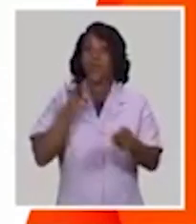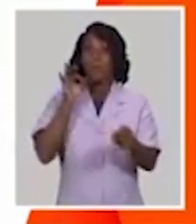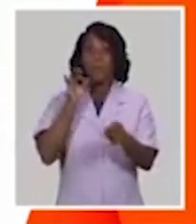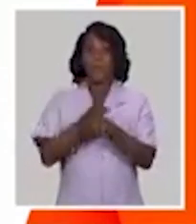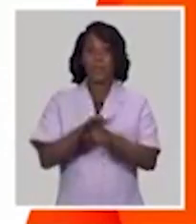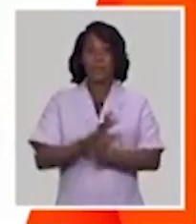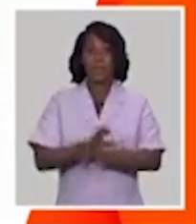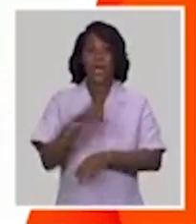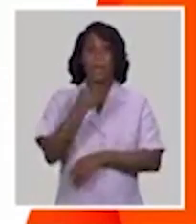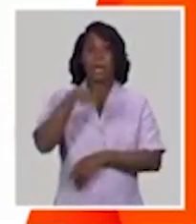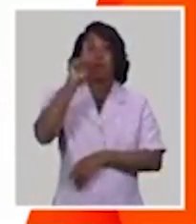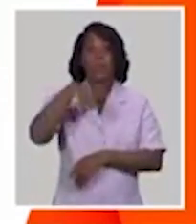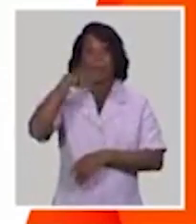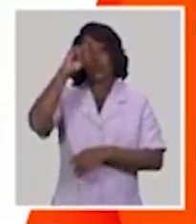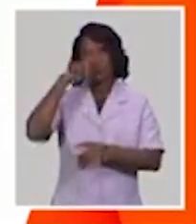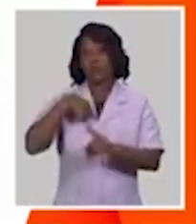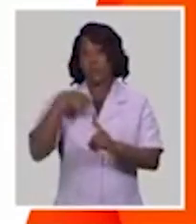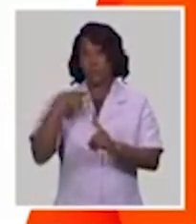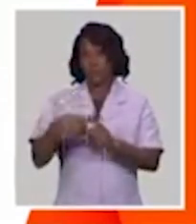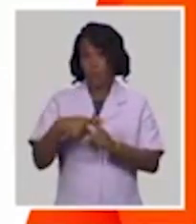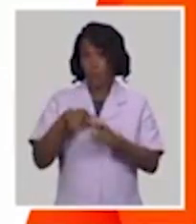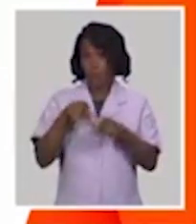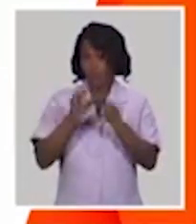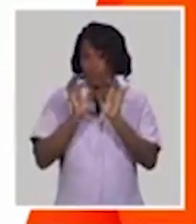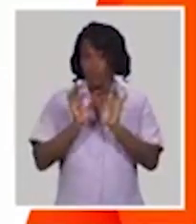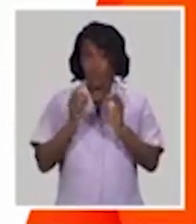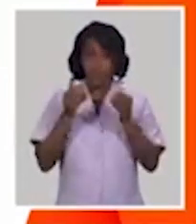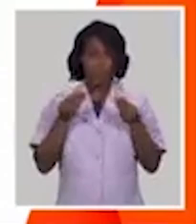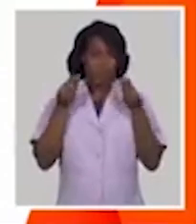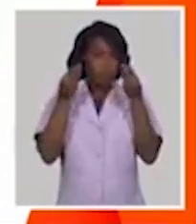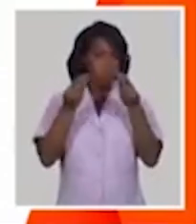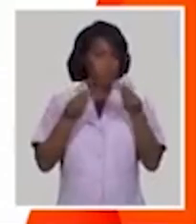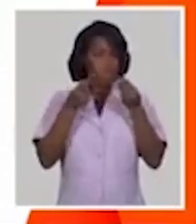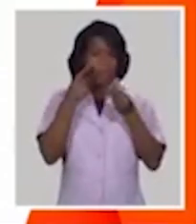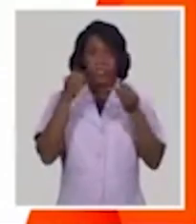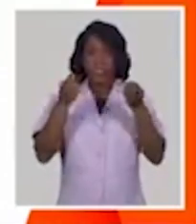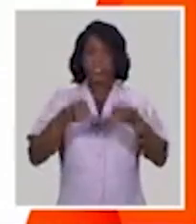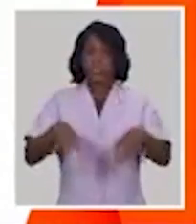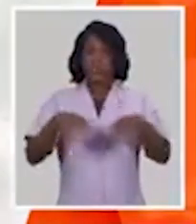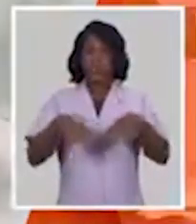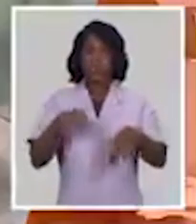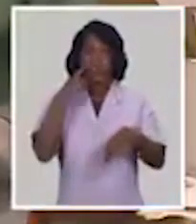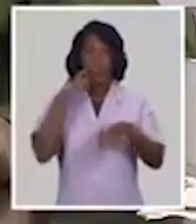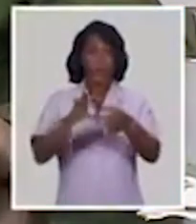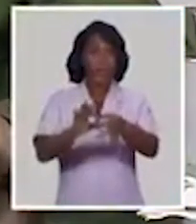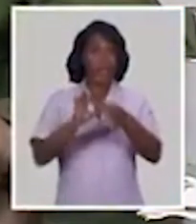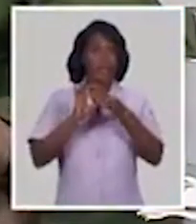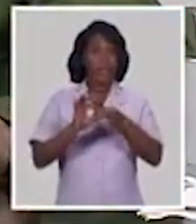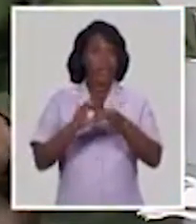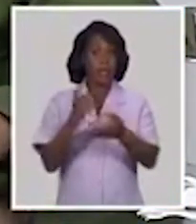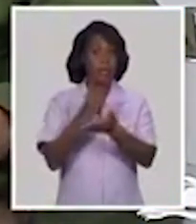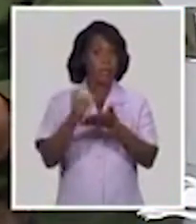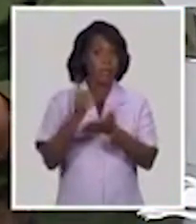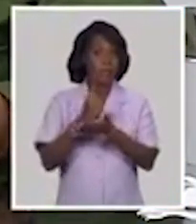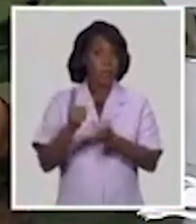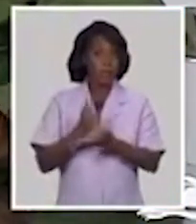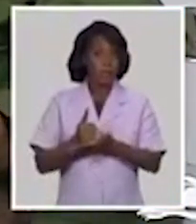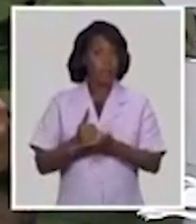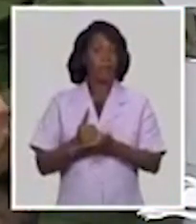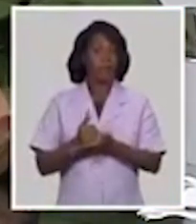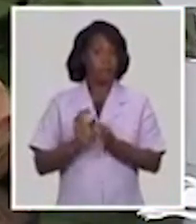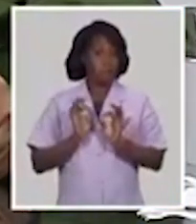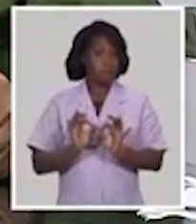del 1 de septiembre, evaluando previamente el comportamiento de la epidemia en el transcurso de la semana. O sea,